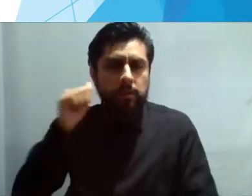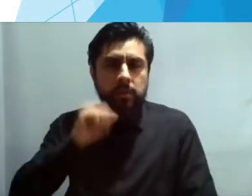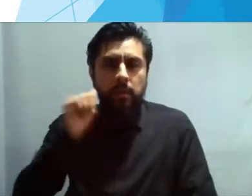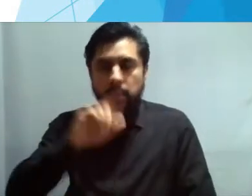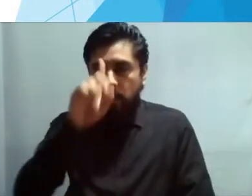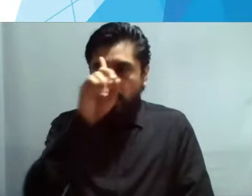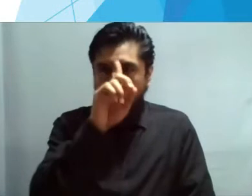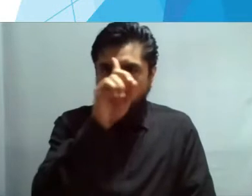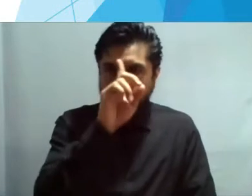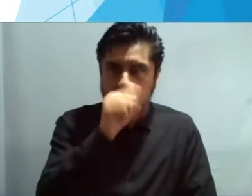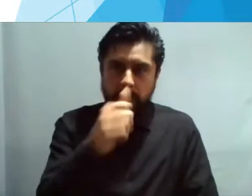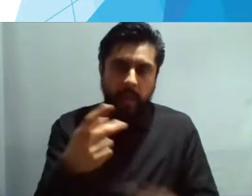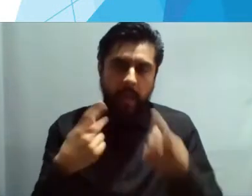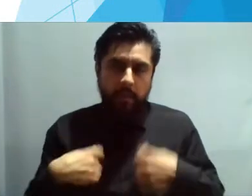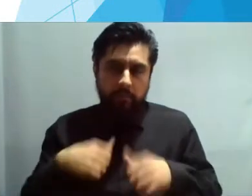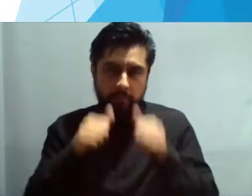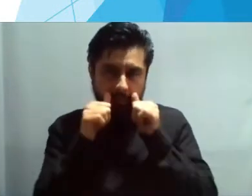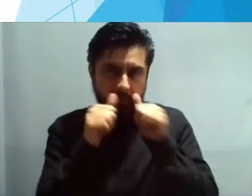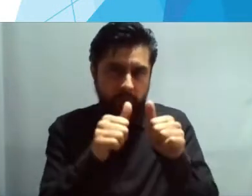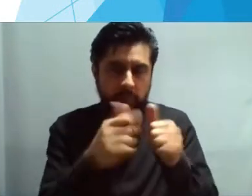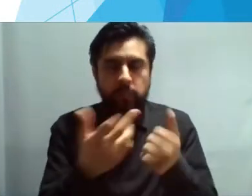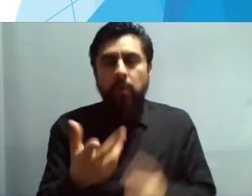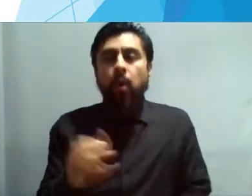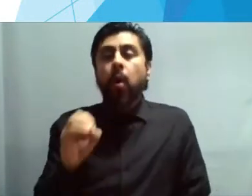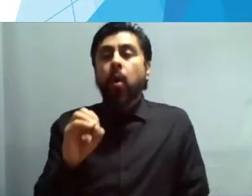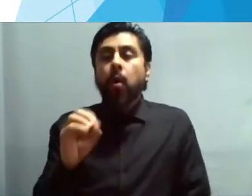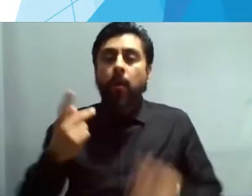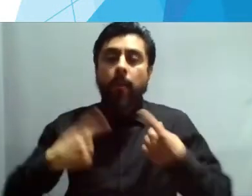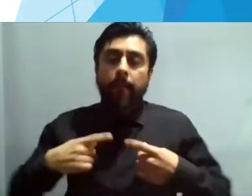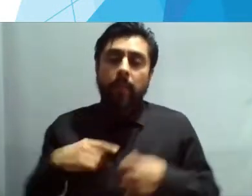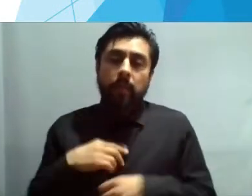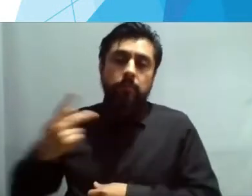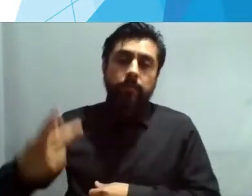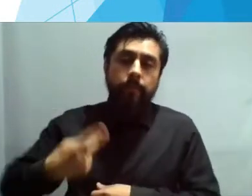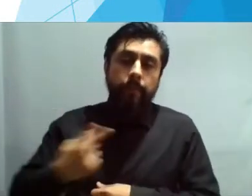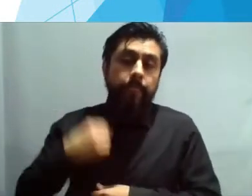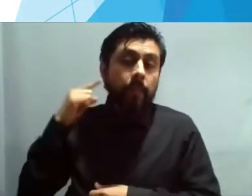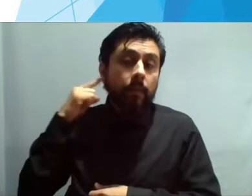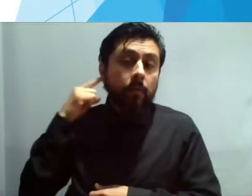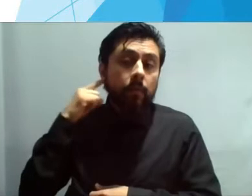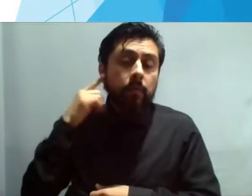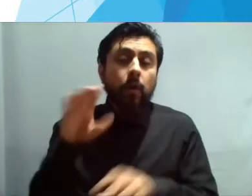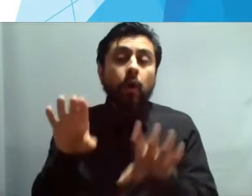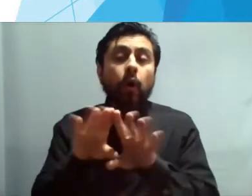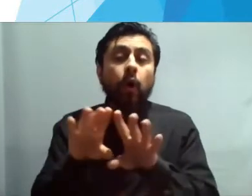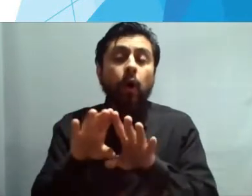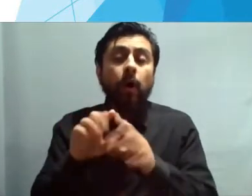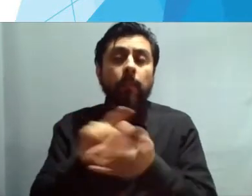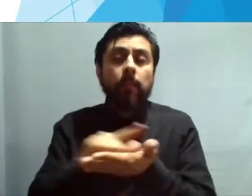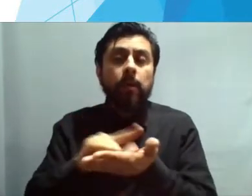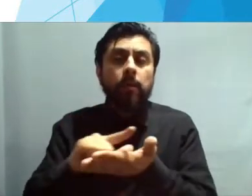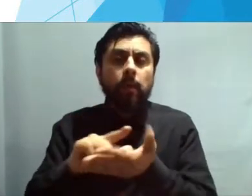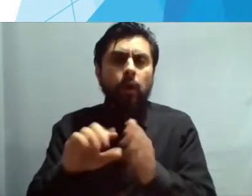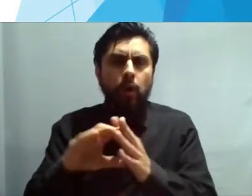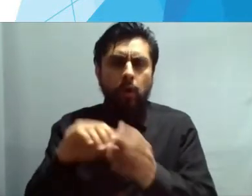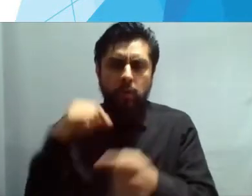personas que tienen la oportunidad de preguntarme es, los oídos se limpian con los codos. Es algo que